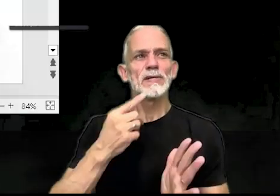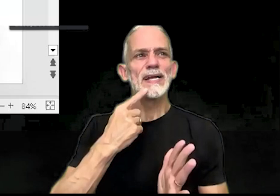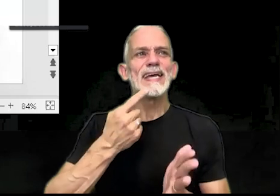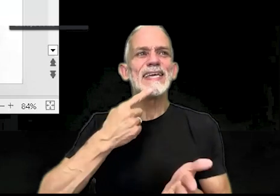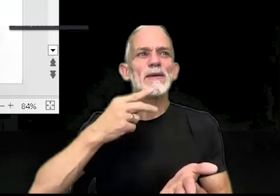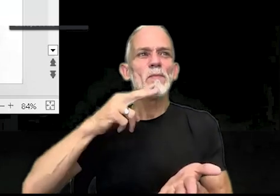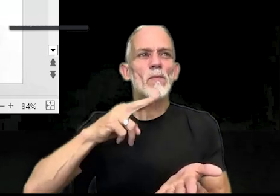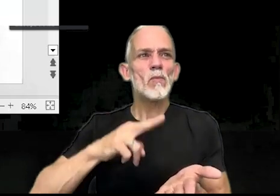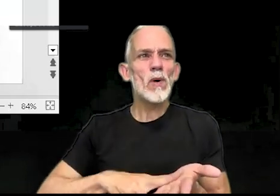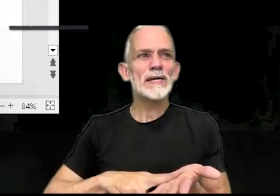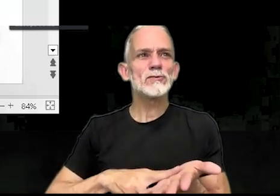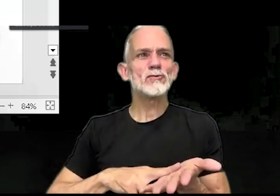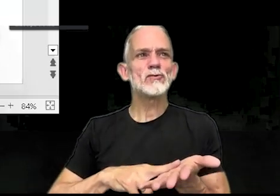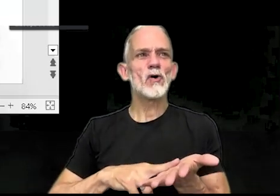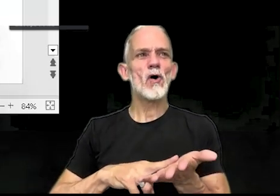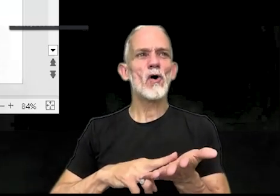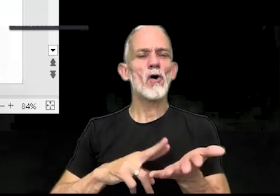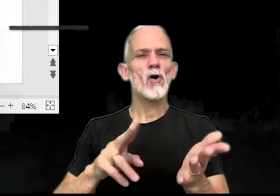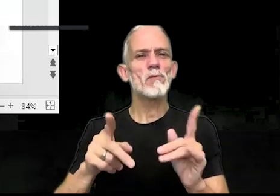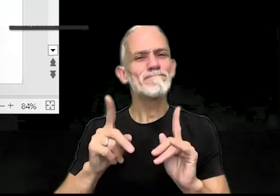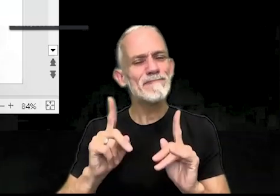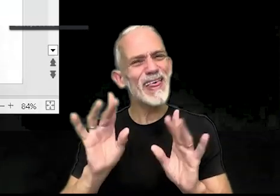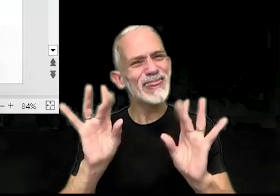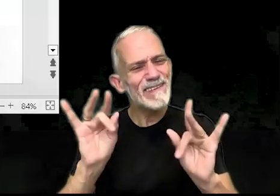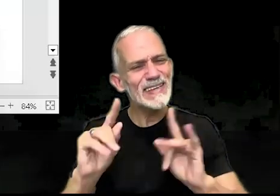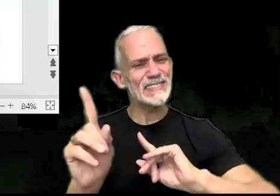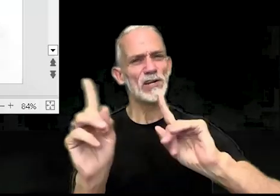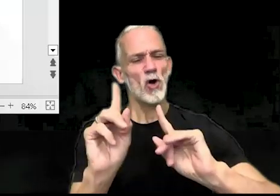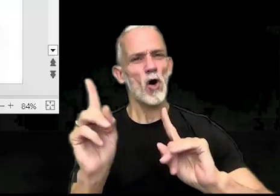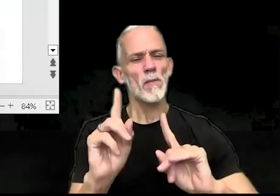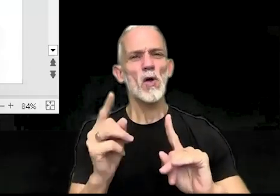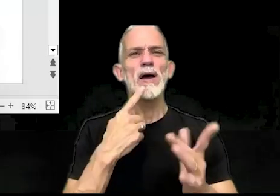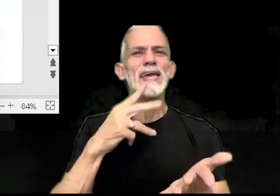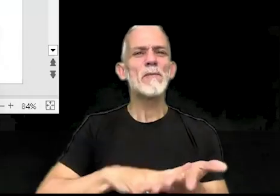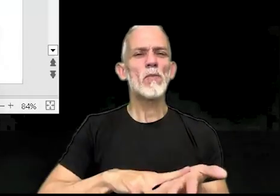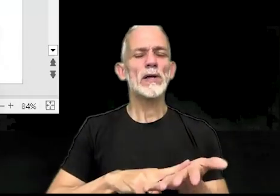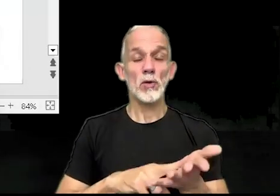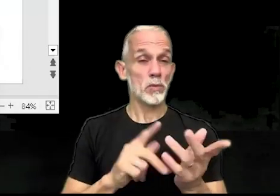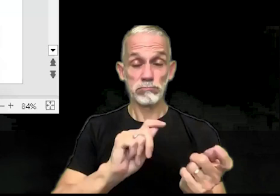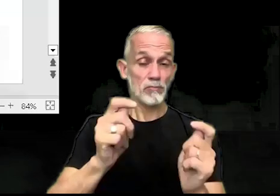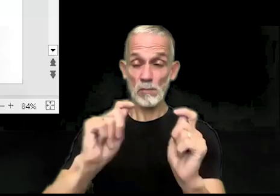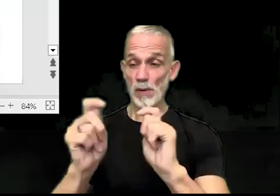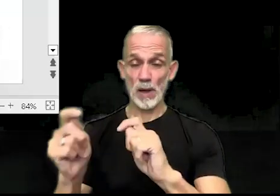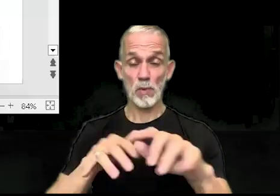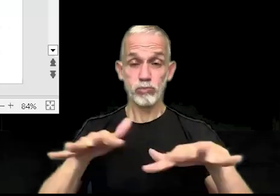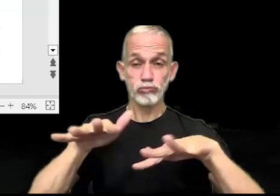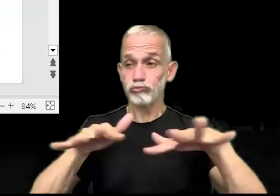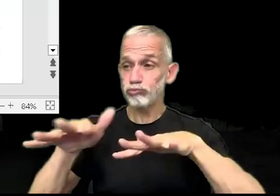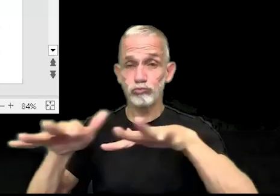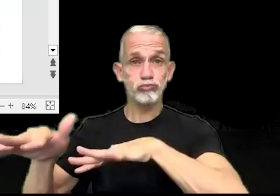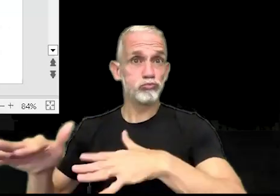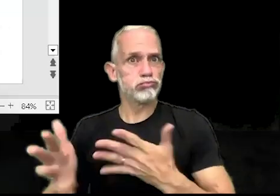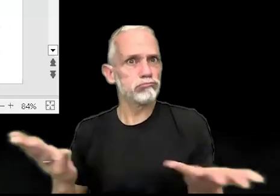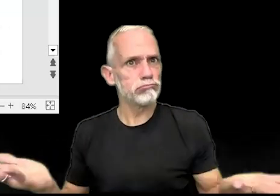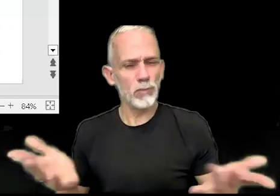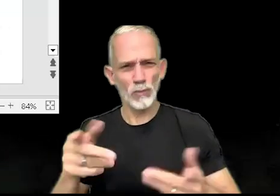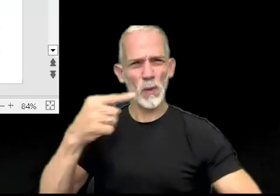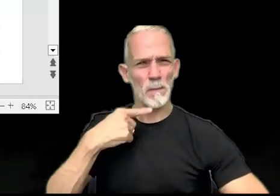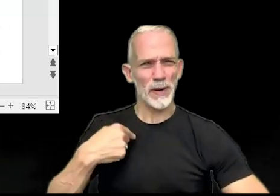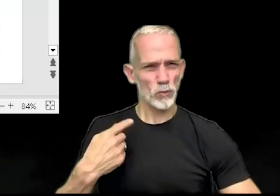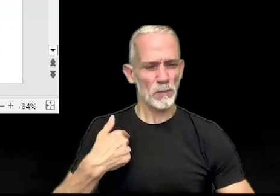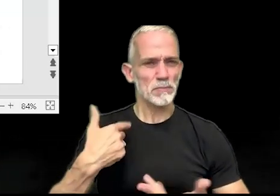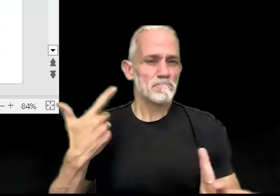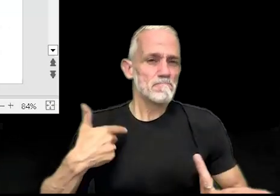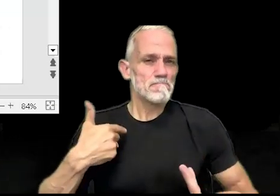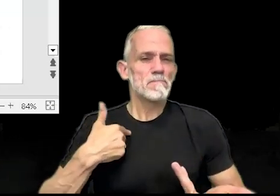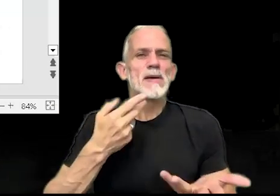es un impuesto difícil, sino que es un impuesto demasiado dinámico. Si ustedes me preguntan,